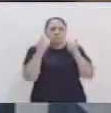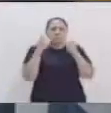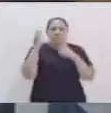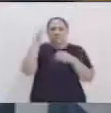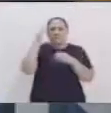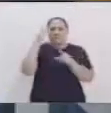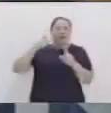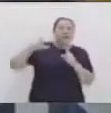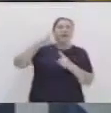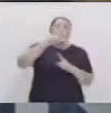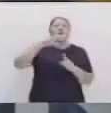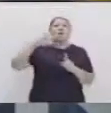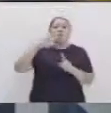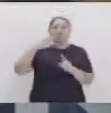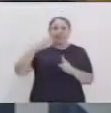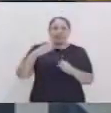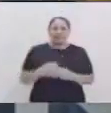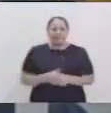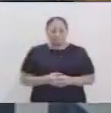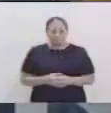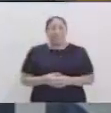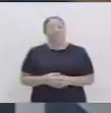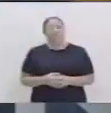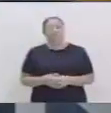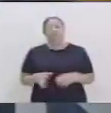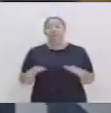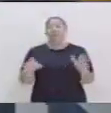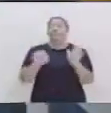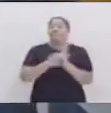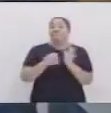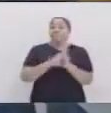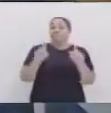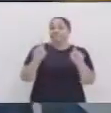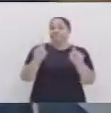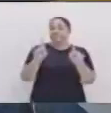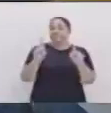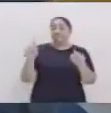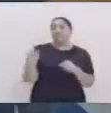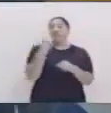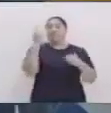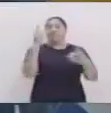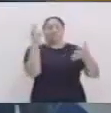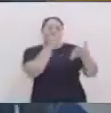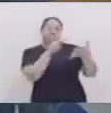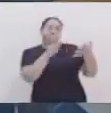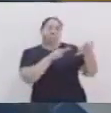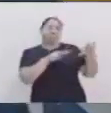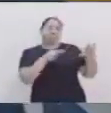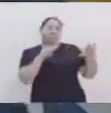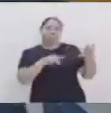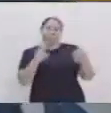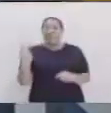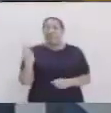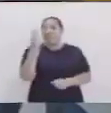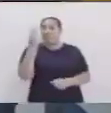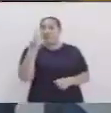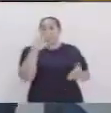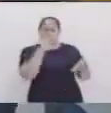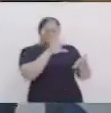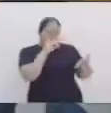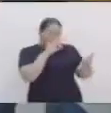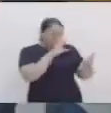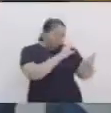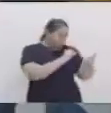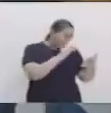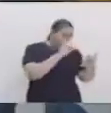formas y siguiendo unos pasos específicos. Por ejemplo, primero leemos el texto. Segundo, identificamos la palabra o